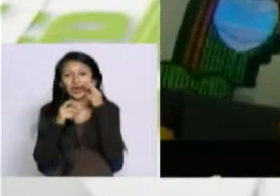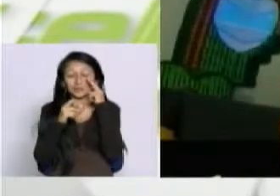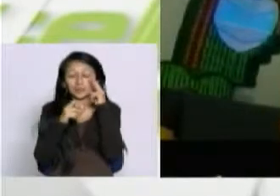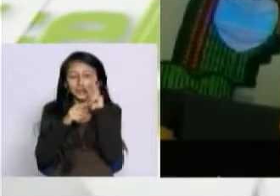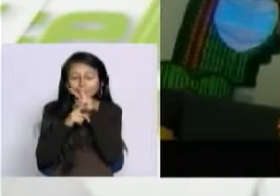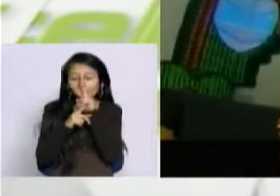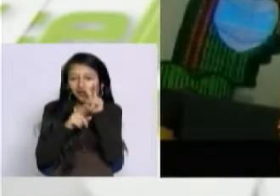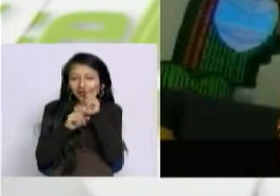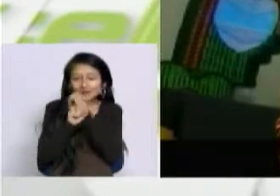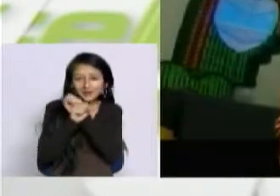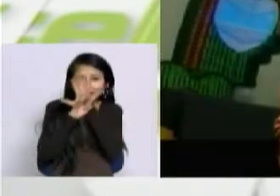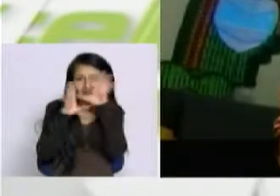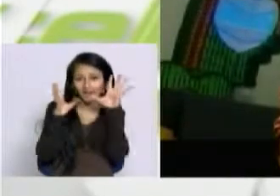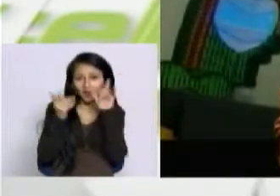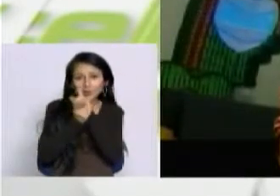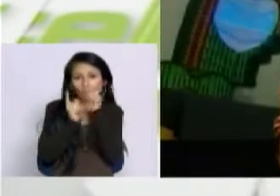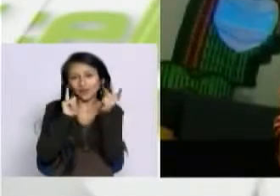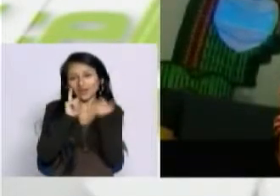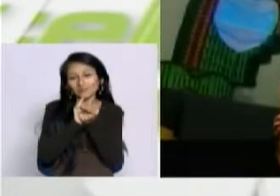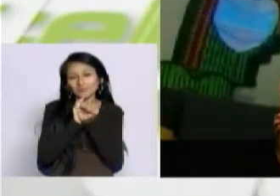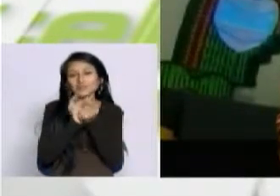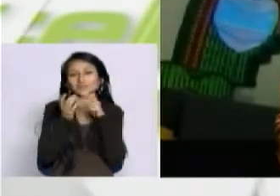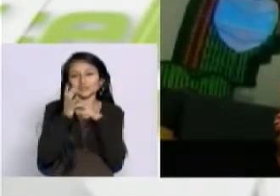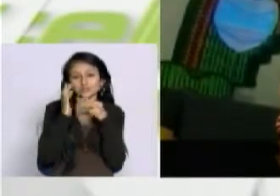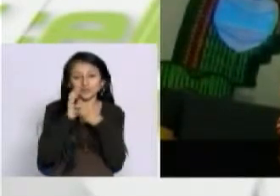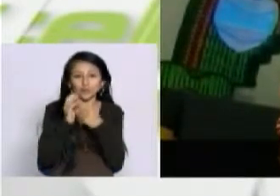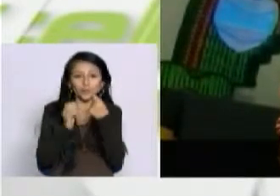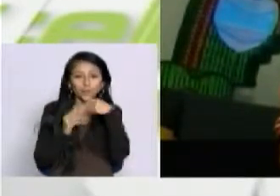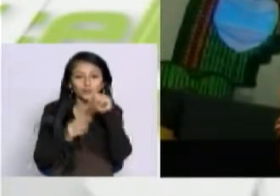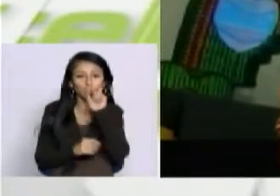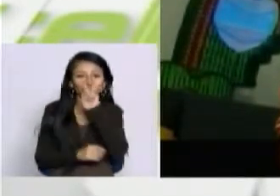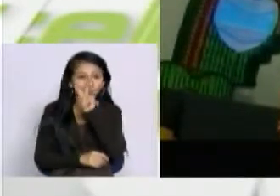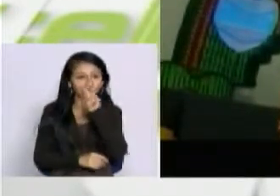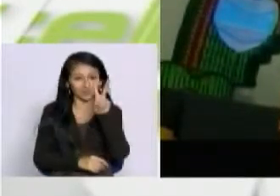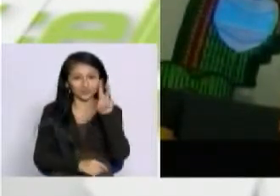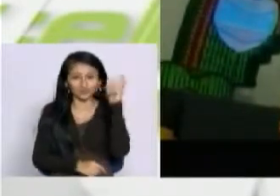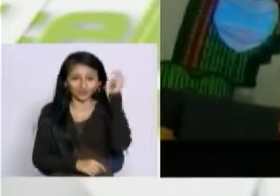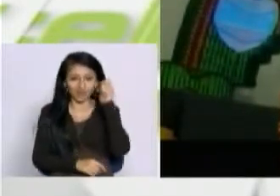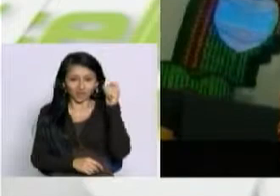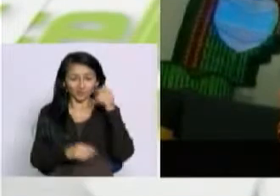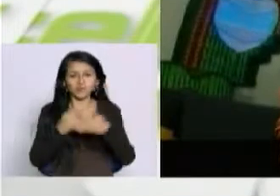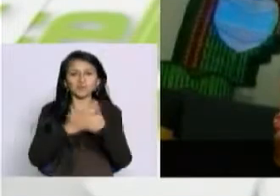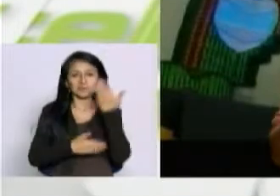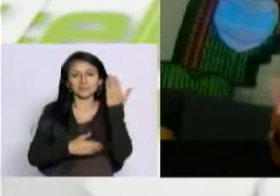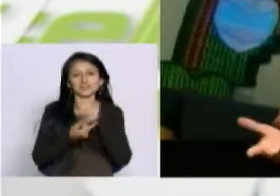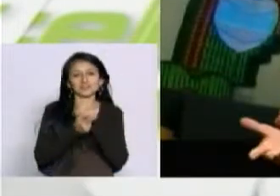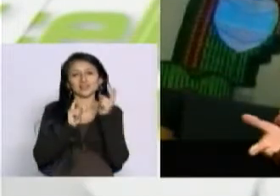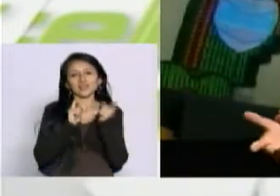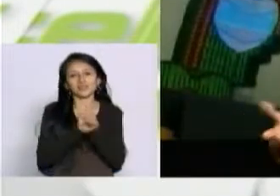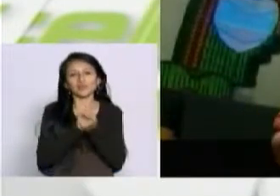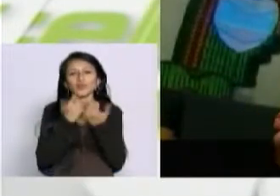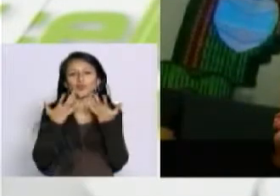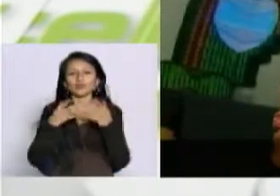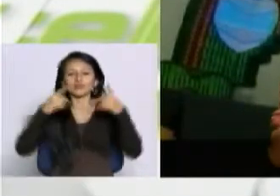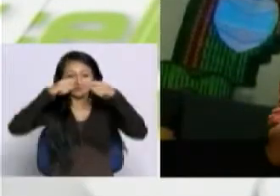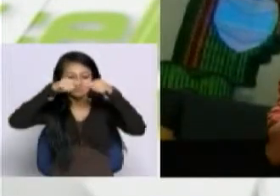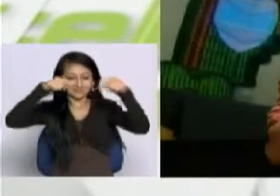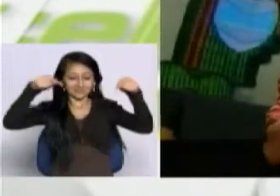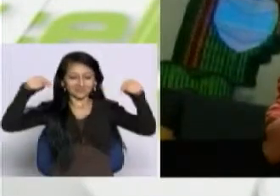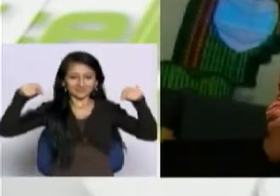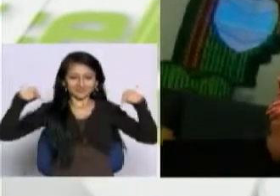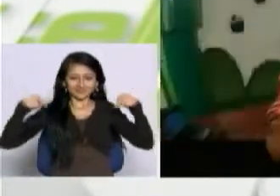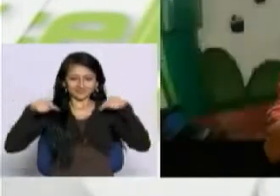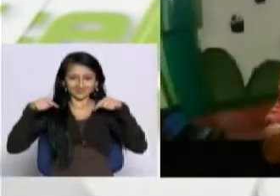ustedes van a empezar a observar a partir del 22 de agosto es el cambio de set. Vamos a tener un